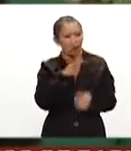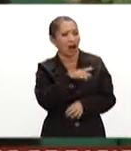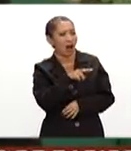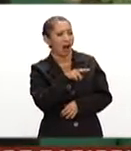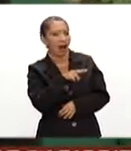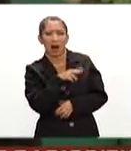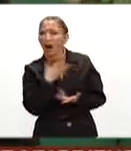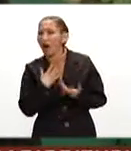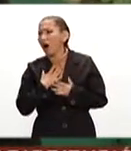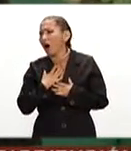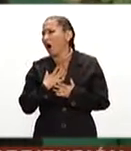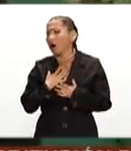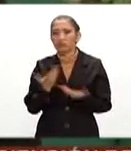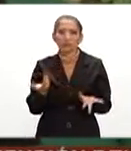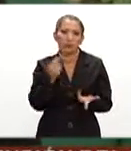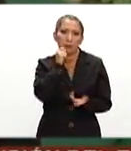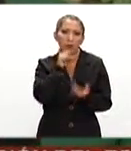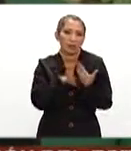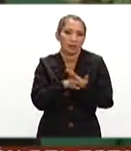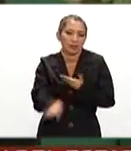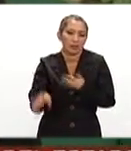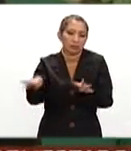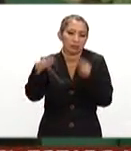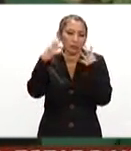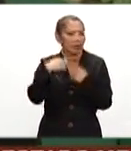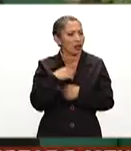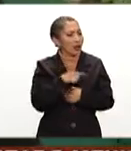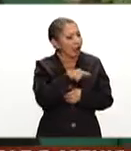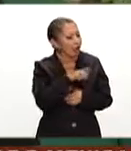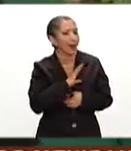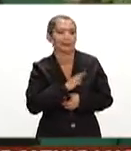pues es inevitable. Luego dice uno,